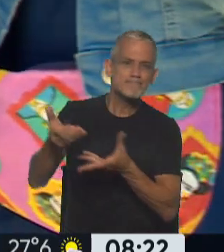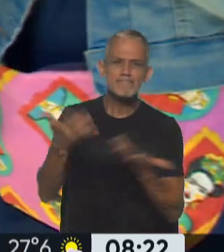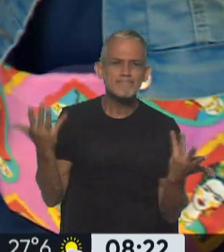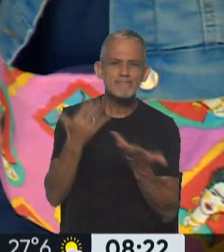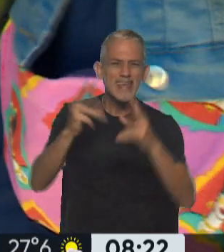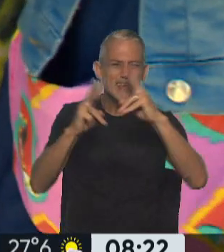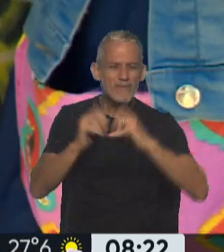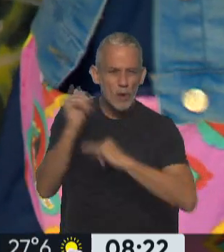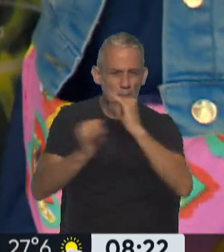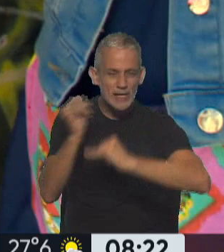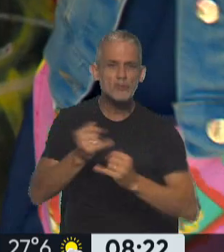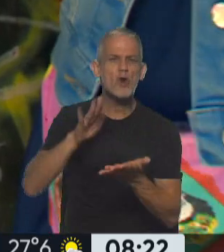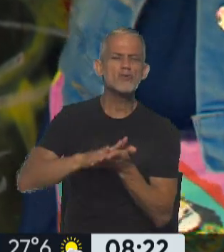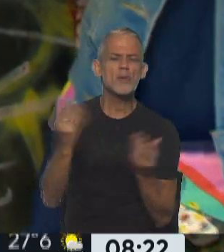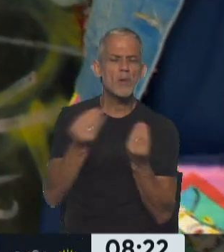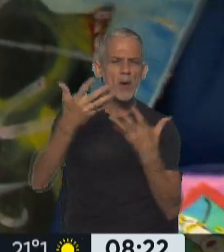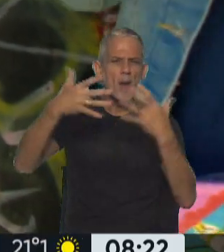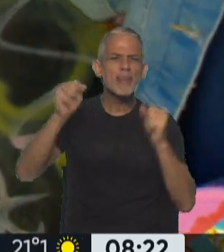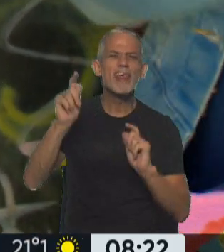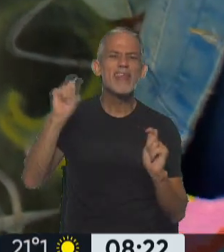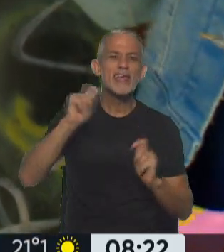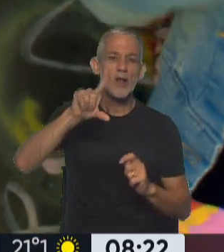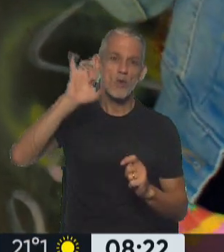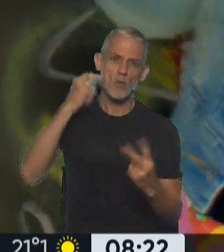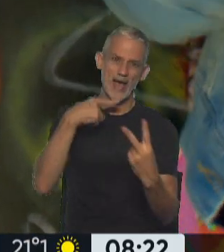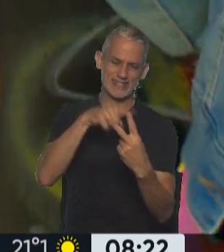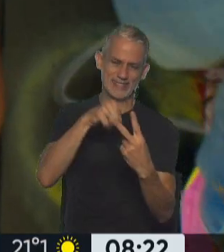para quienes aporten datos que permitan dar con el paradero de Lucas. Más noticias ahora.